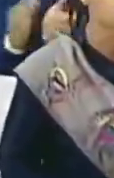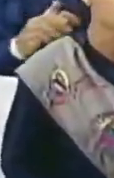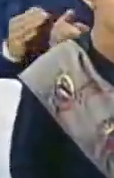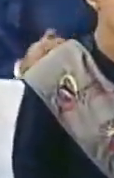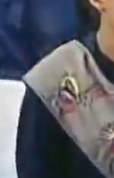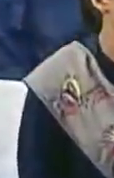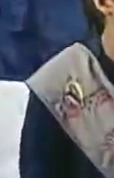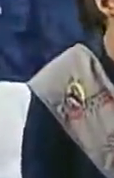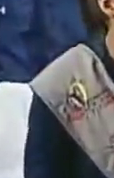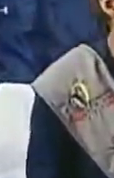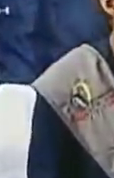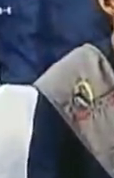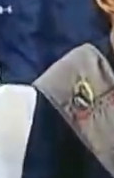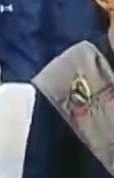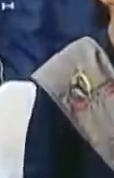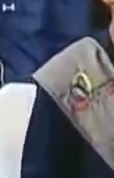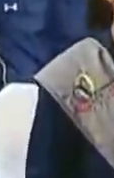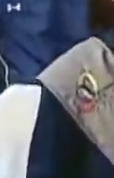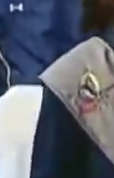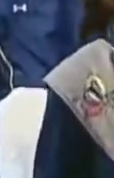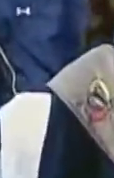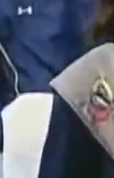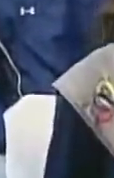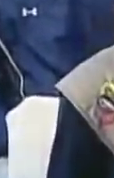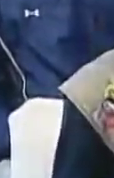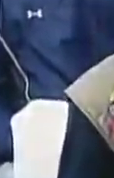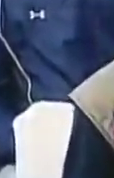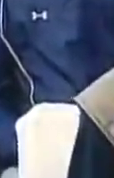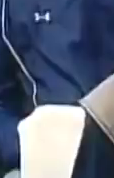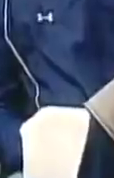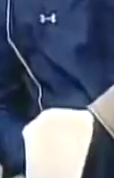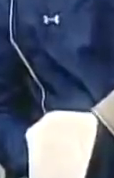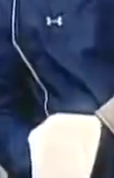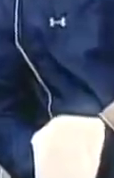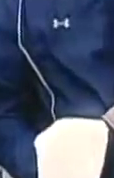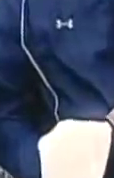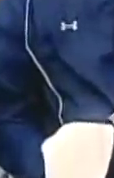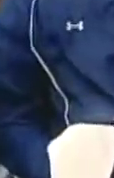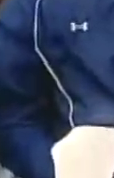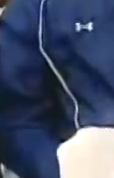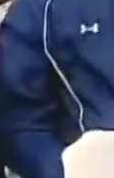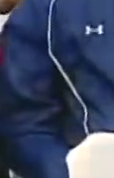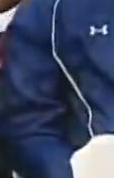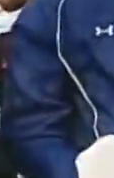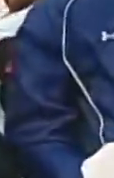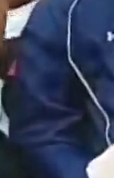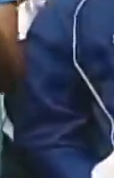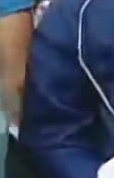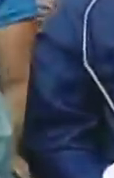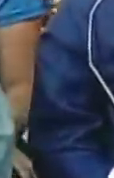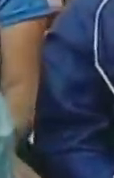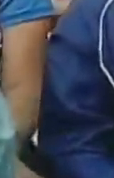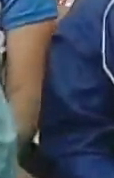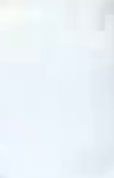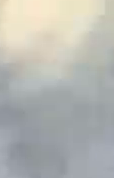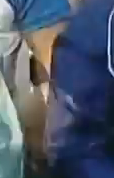Y la vida. Escuchaban palabras más temprano de Jacob Grey, quien es director de la Muchachada por la Vida y por la